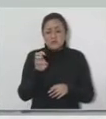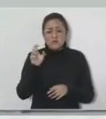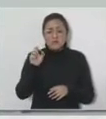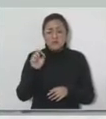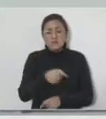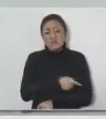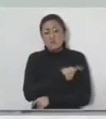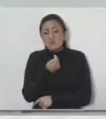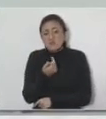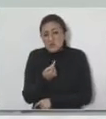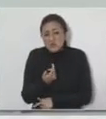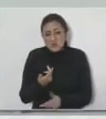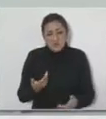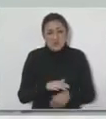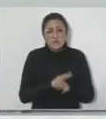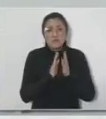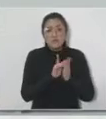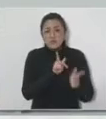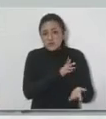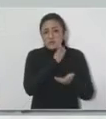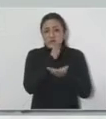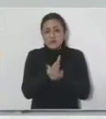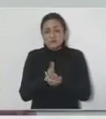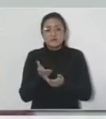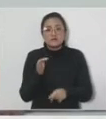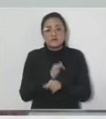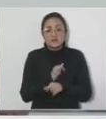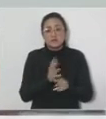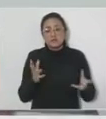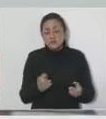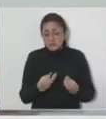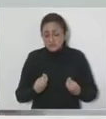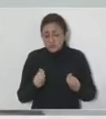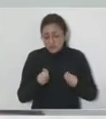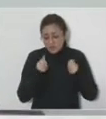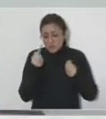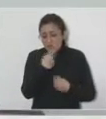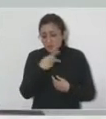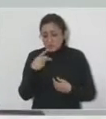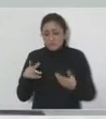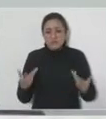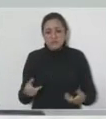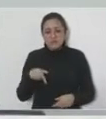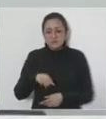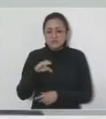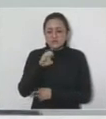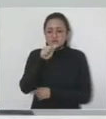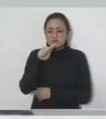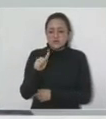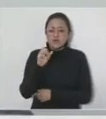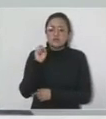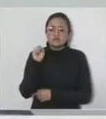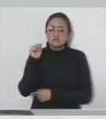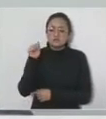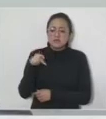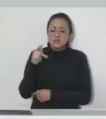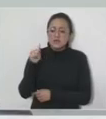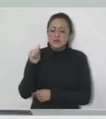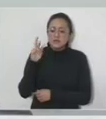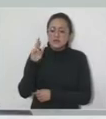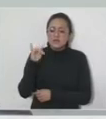8,320 vacunas. Por favor, acudan. Esto salva vidas. Hoy vamos a estar en el César San Aparicio,